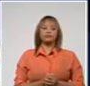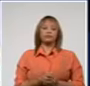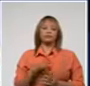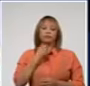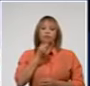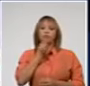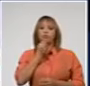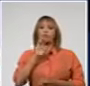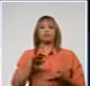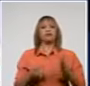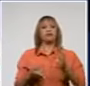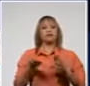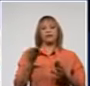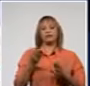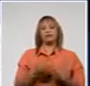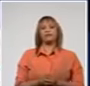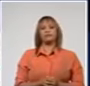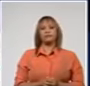posible